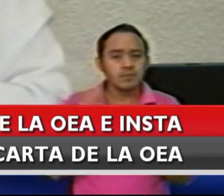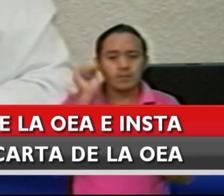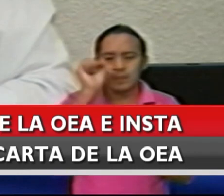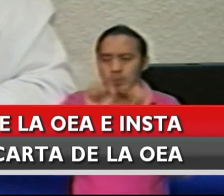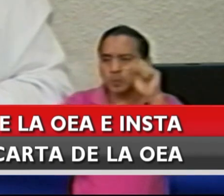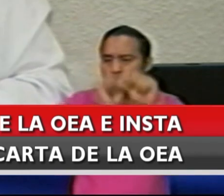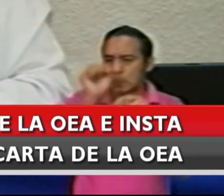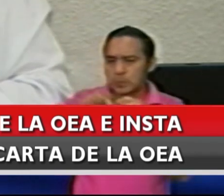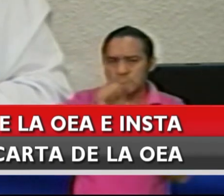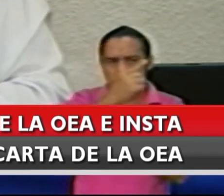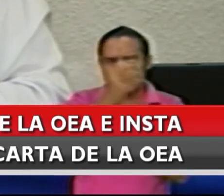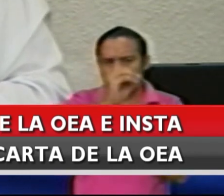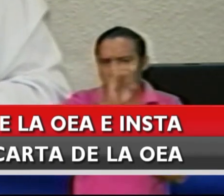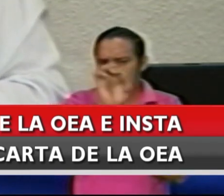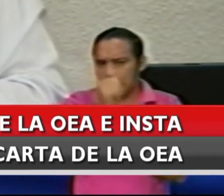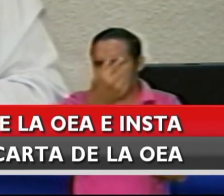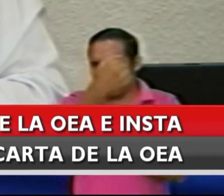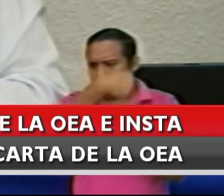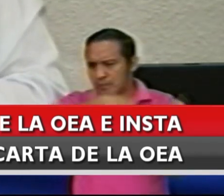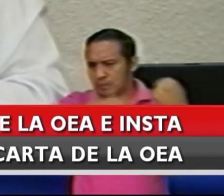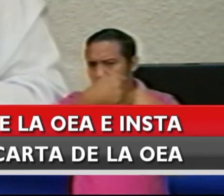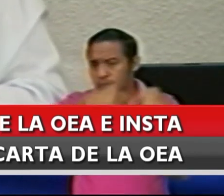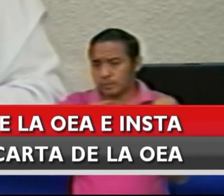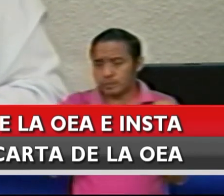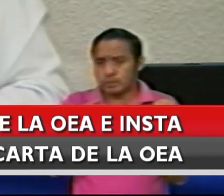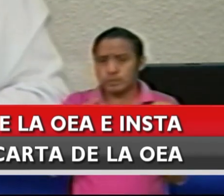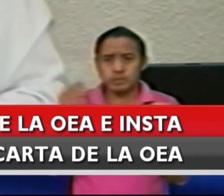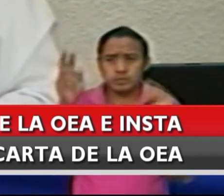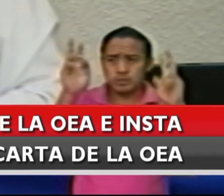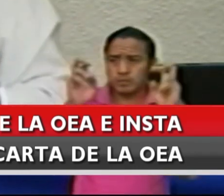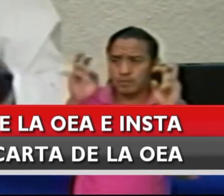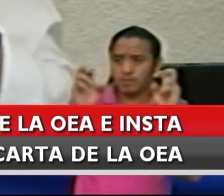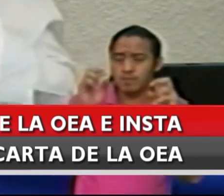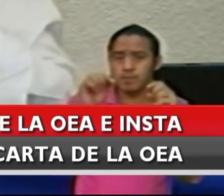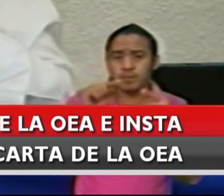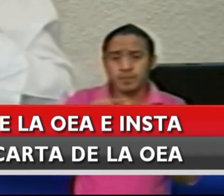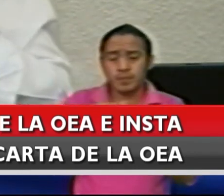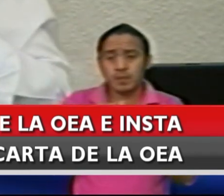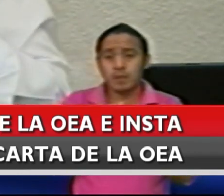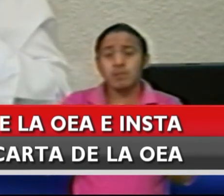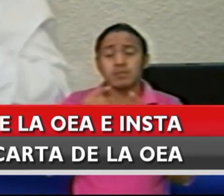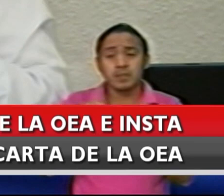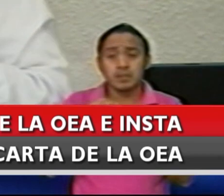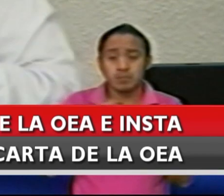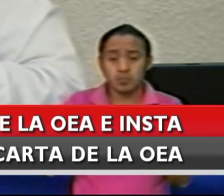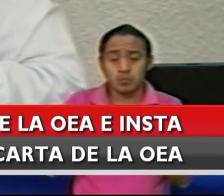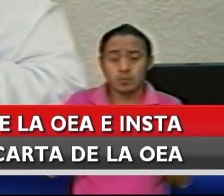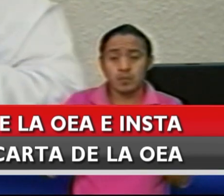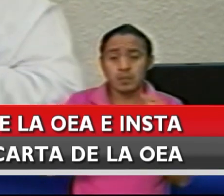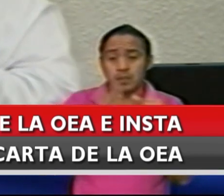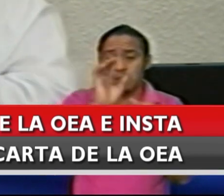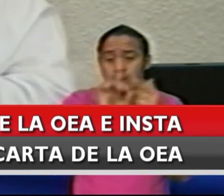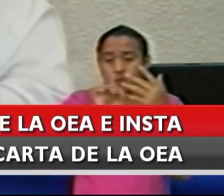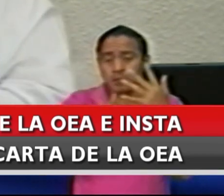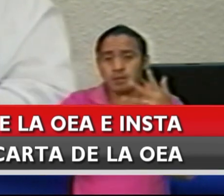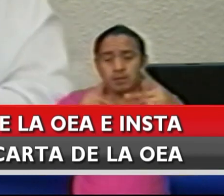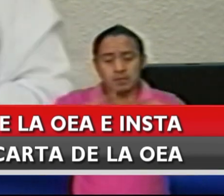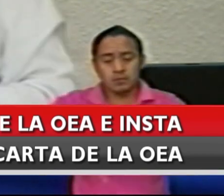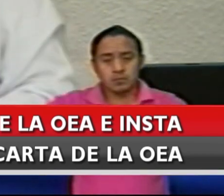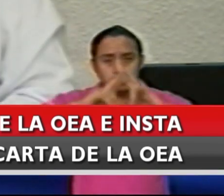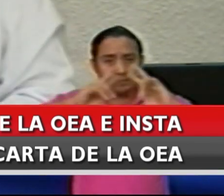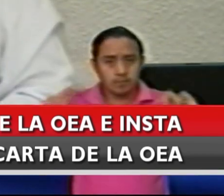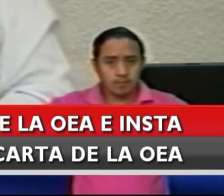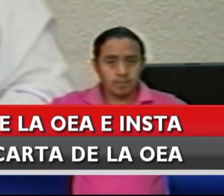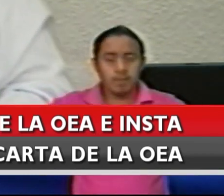de la Organización de los Estados Americanos en los asuntos internos de exclusiva competencia de la y los